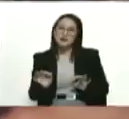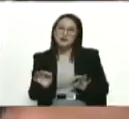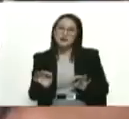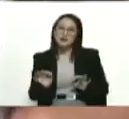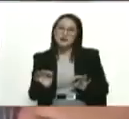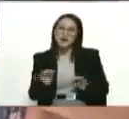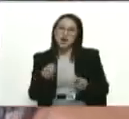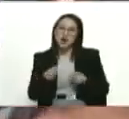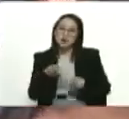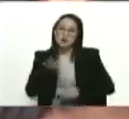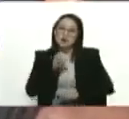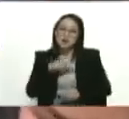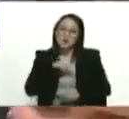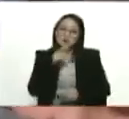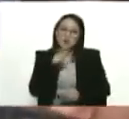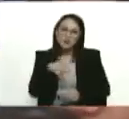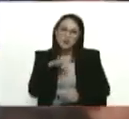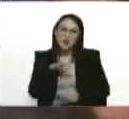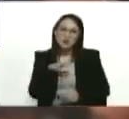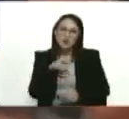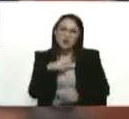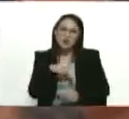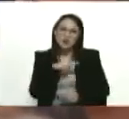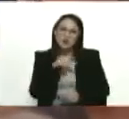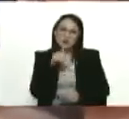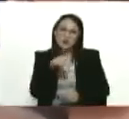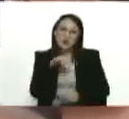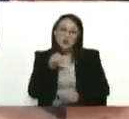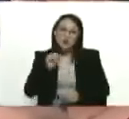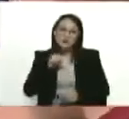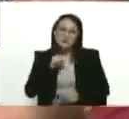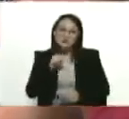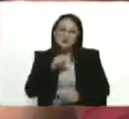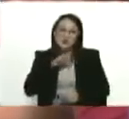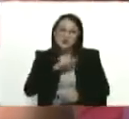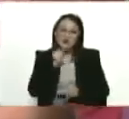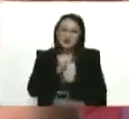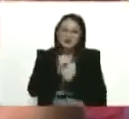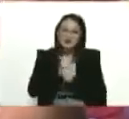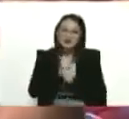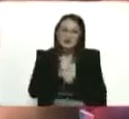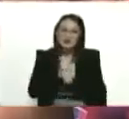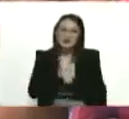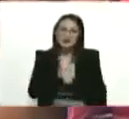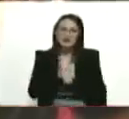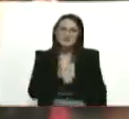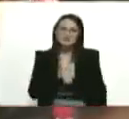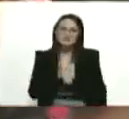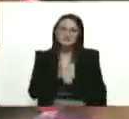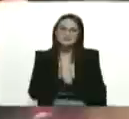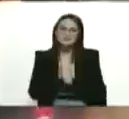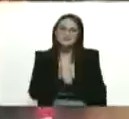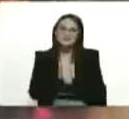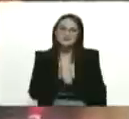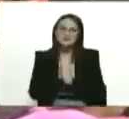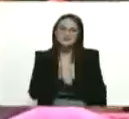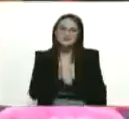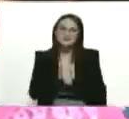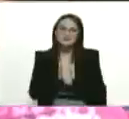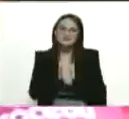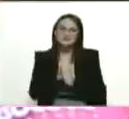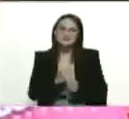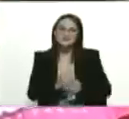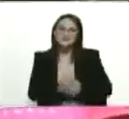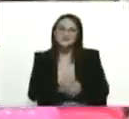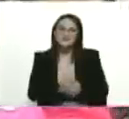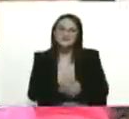nuestro pueblo, porque este pueblo sí está trajinado, trabajado, y anda en la calle y sabe lo que pasa en la